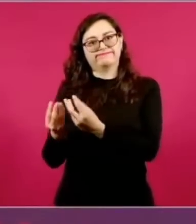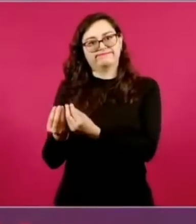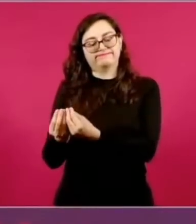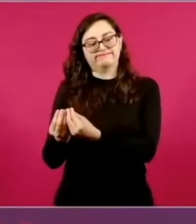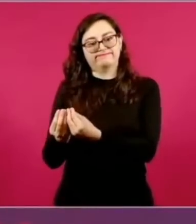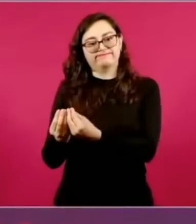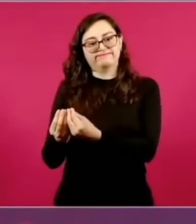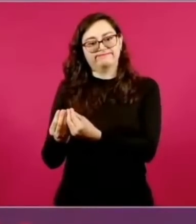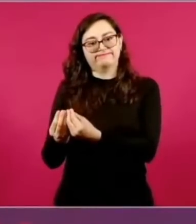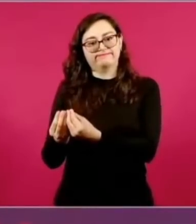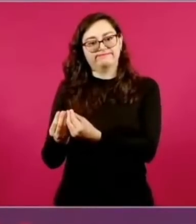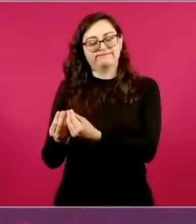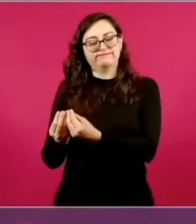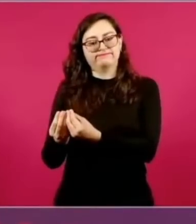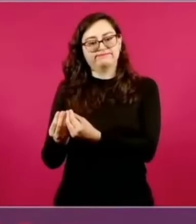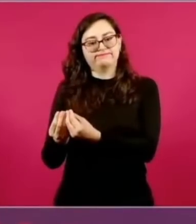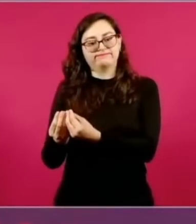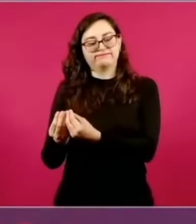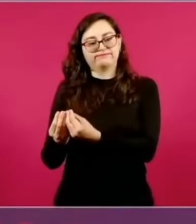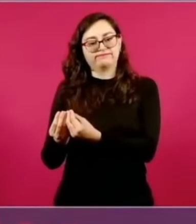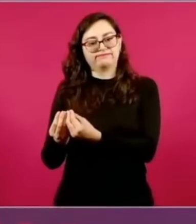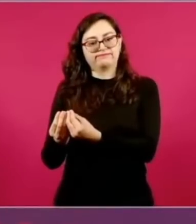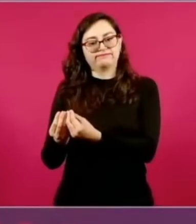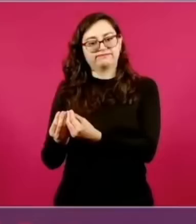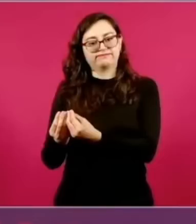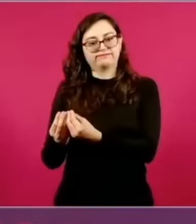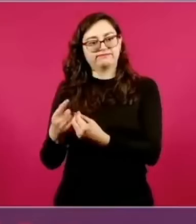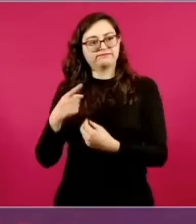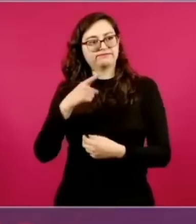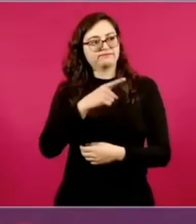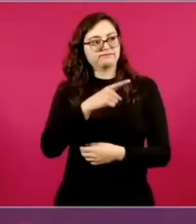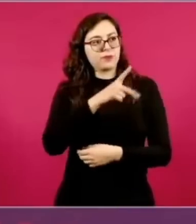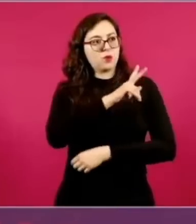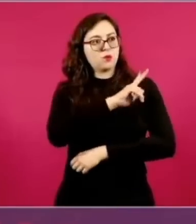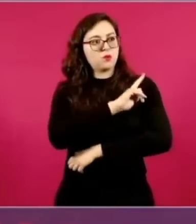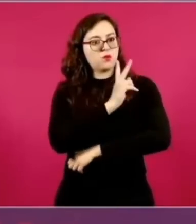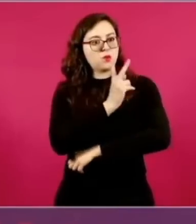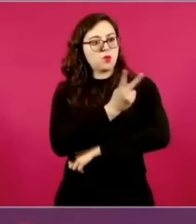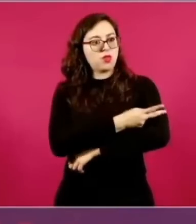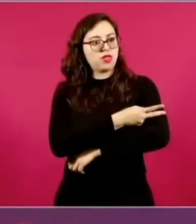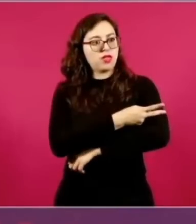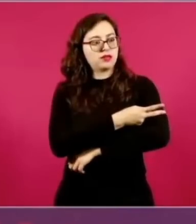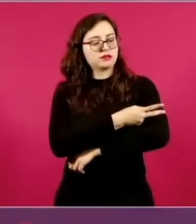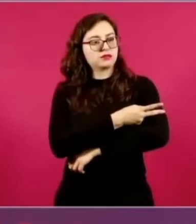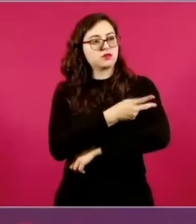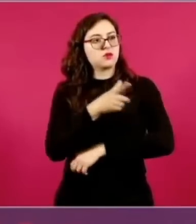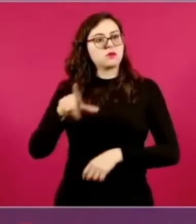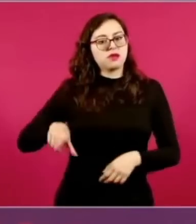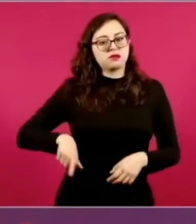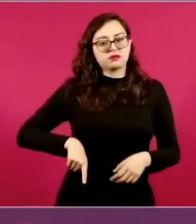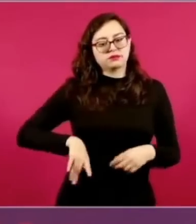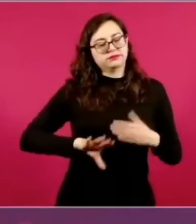y lo más distante posible al poder, esté quien esté en el poder.